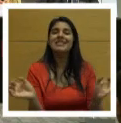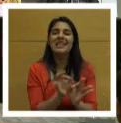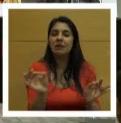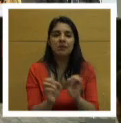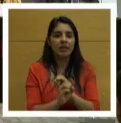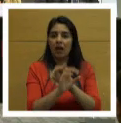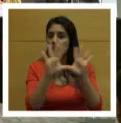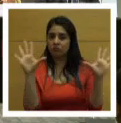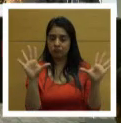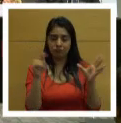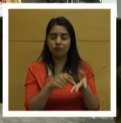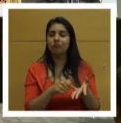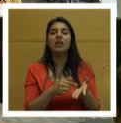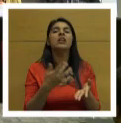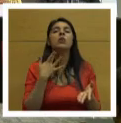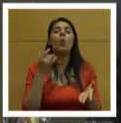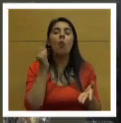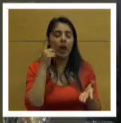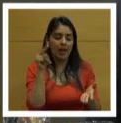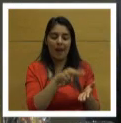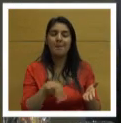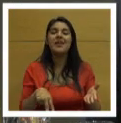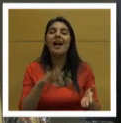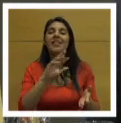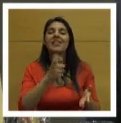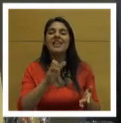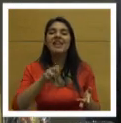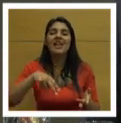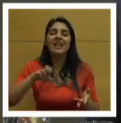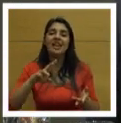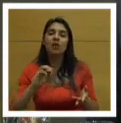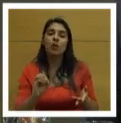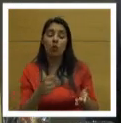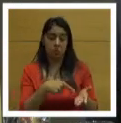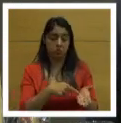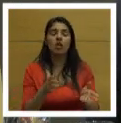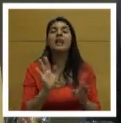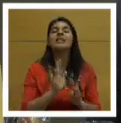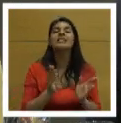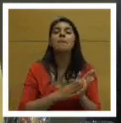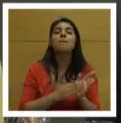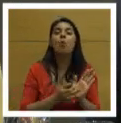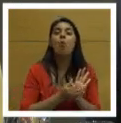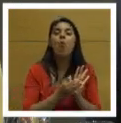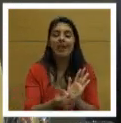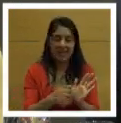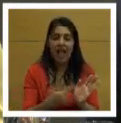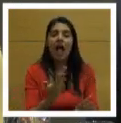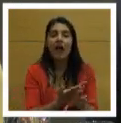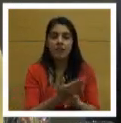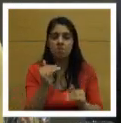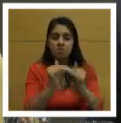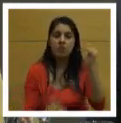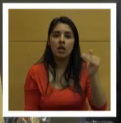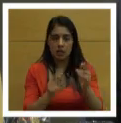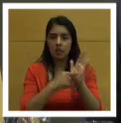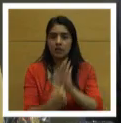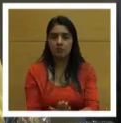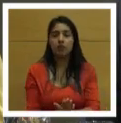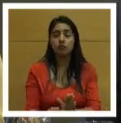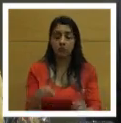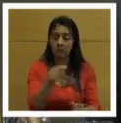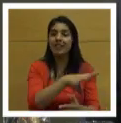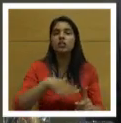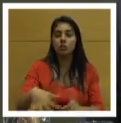es esta perspectiva de género, que es lo que se busca que se plasme, ojalá, en los fallos donde se evidencian estas desigualdades y estas discriminaciones y estas situaciones de